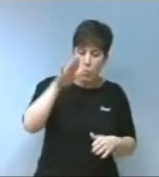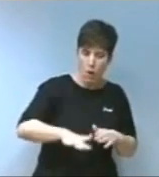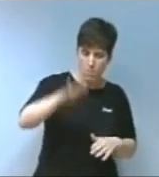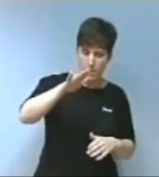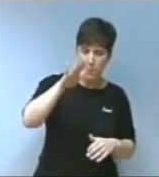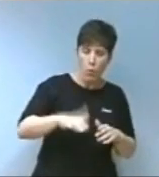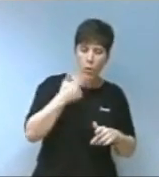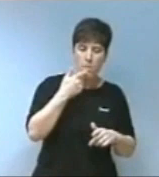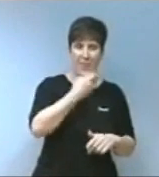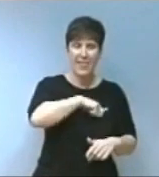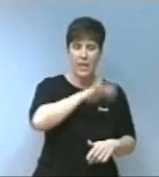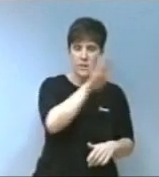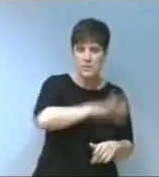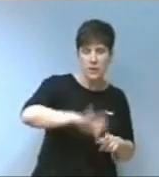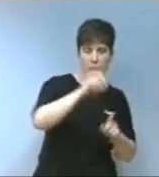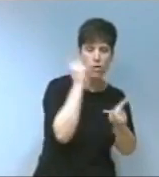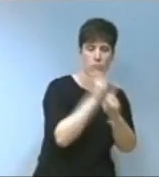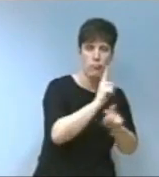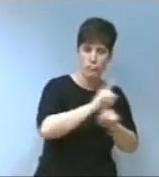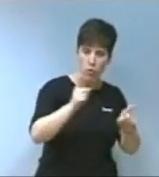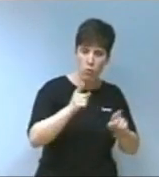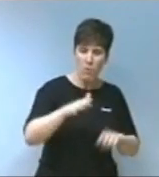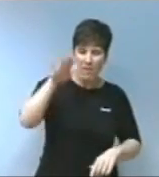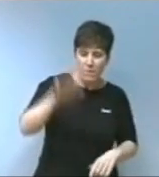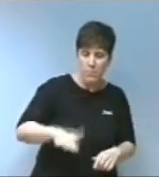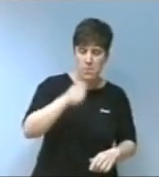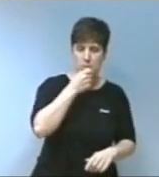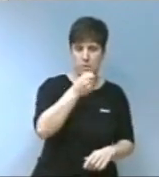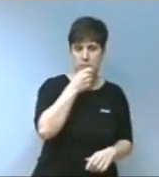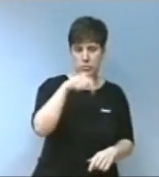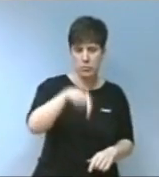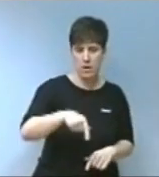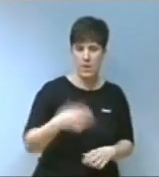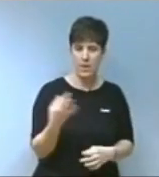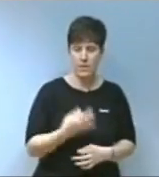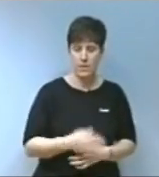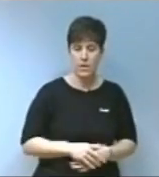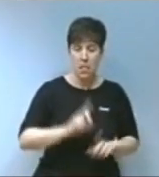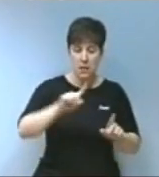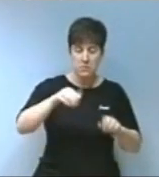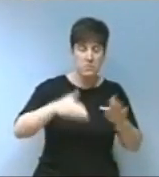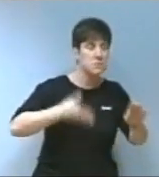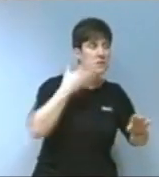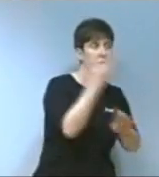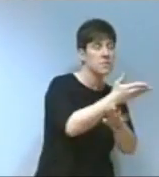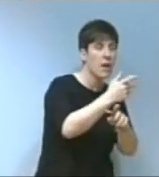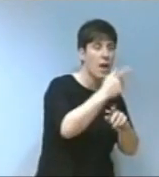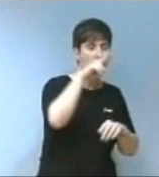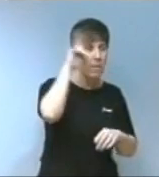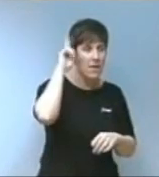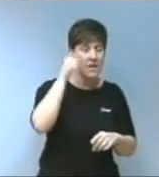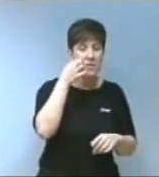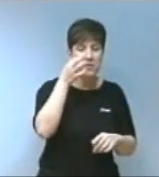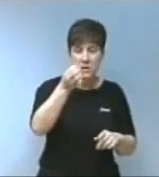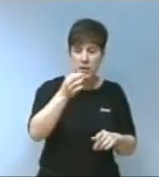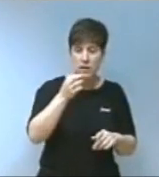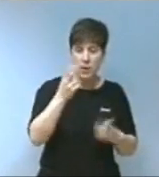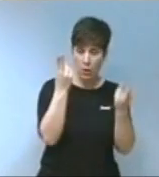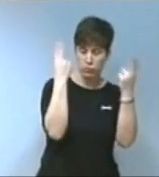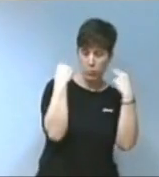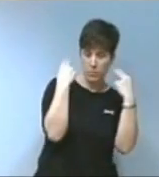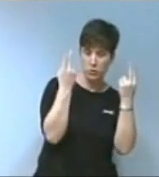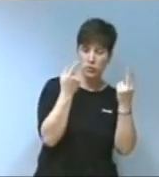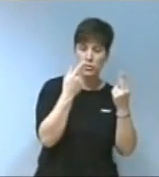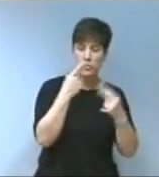PSOE, porque sus reivindicaciones se apagan. Luego llegan a Madrid, son ustedes unos sumisos, señor Soler. Usted estuvo allí hace poco. ¿Y